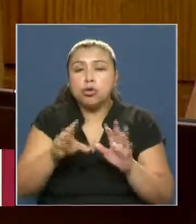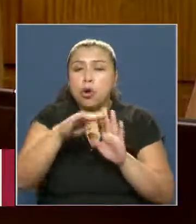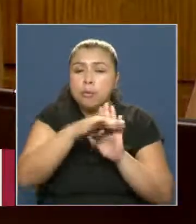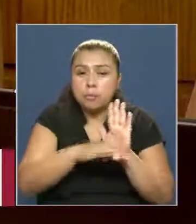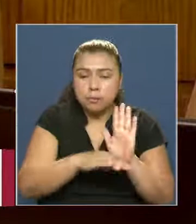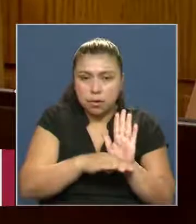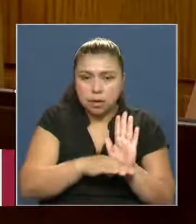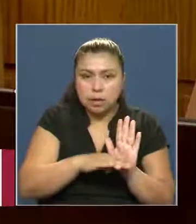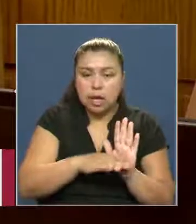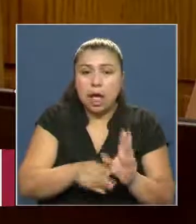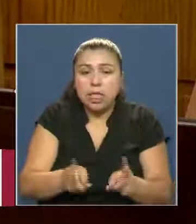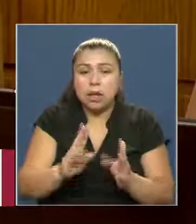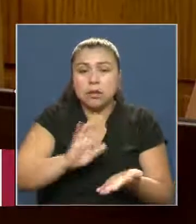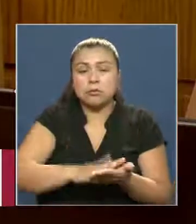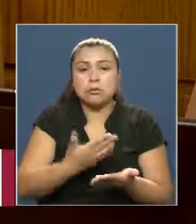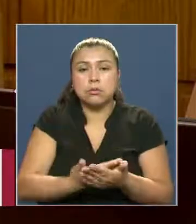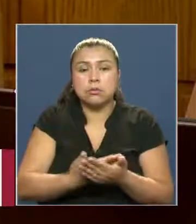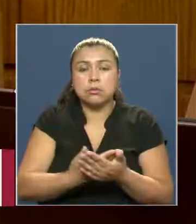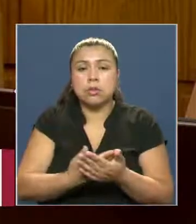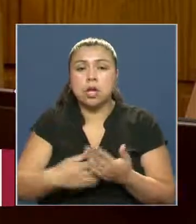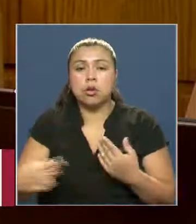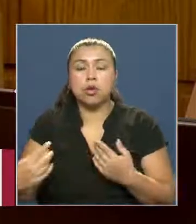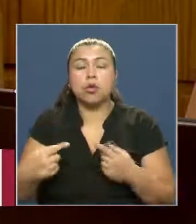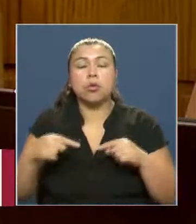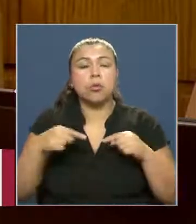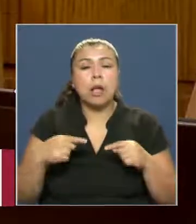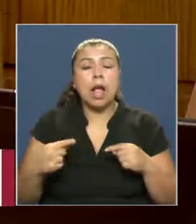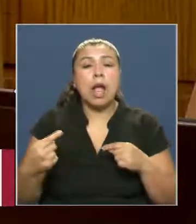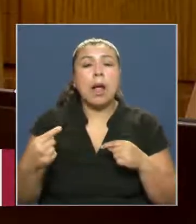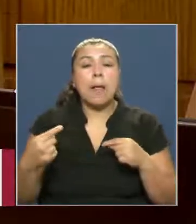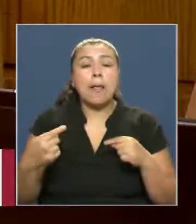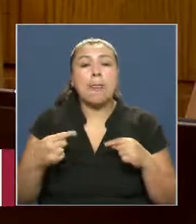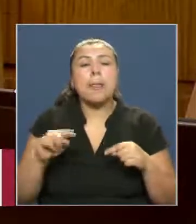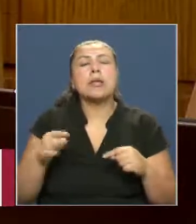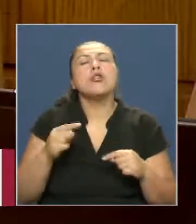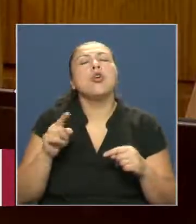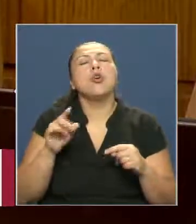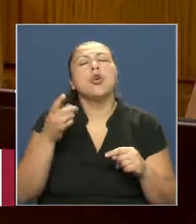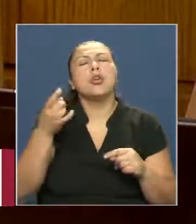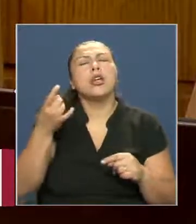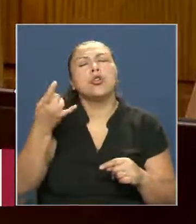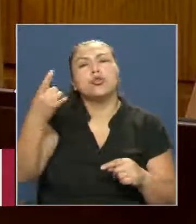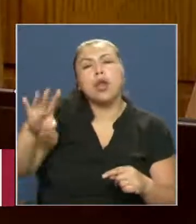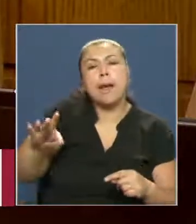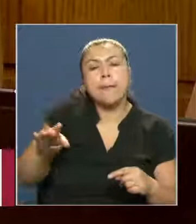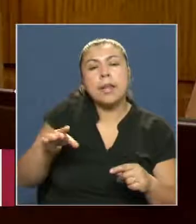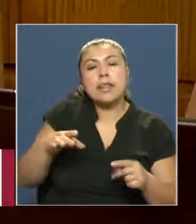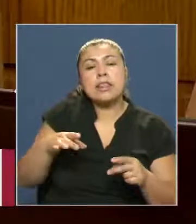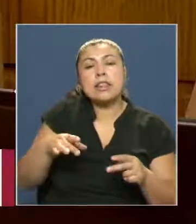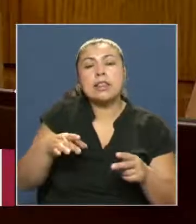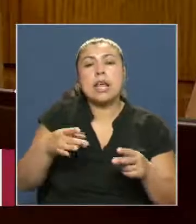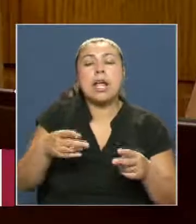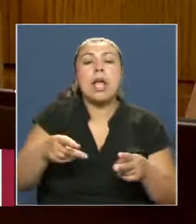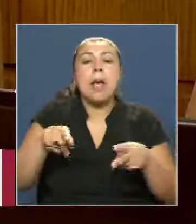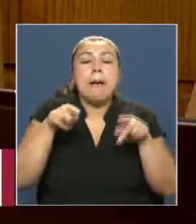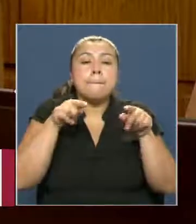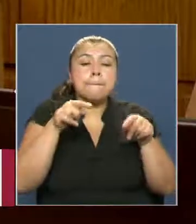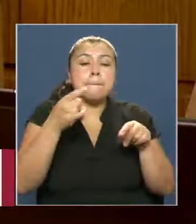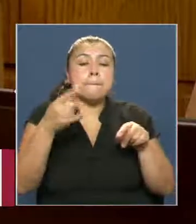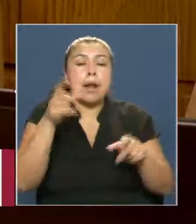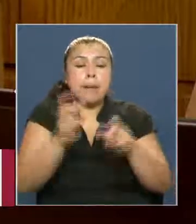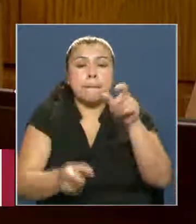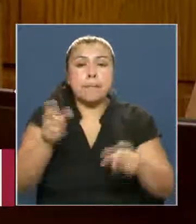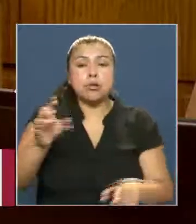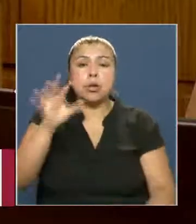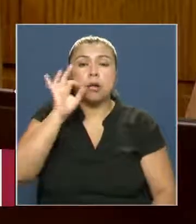una vez se imponga. Y no siga siendo el privilegio que es para algunos el tener acceso a los medicamentos, el tener acceso a la